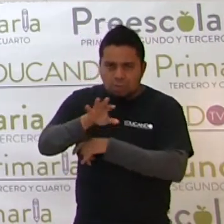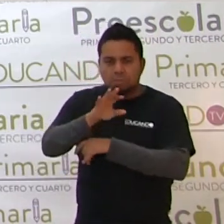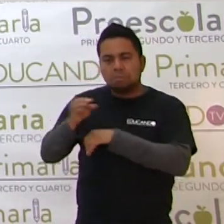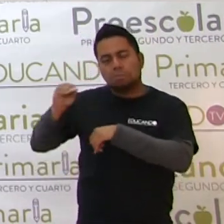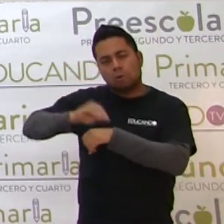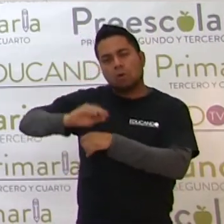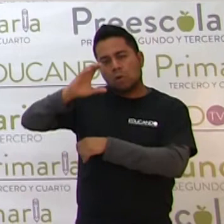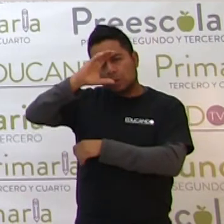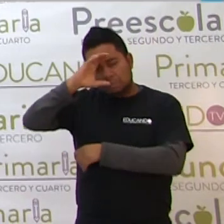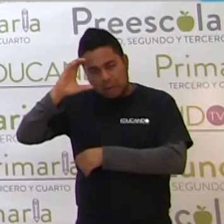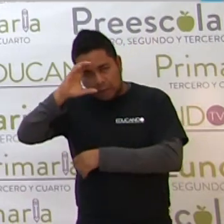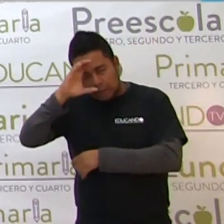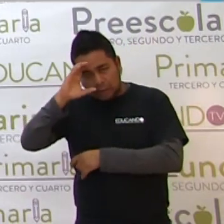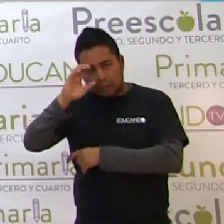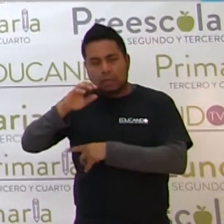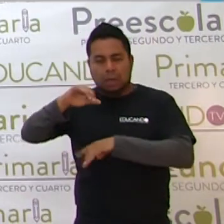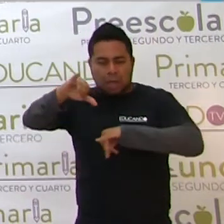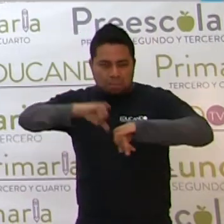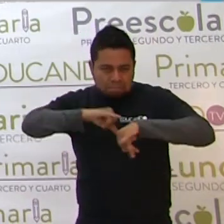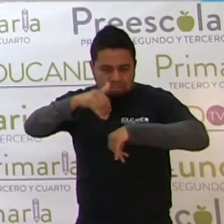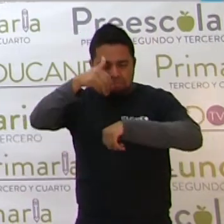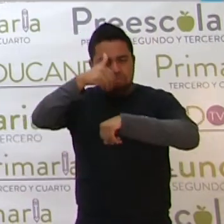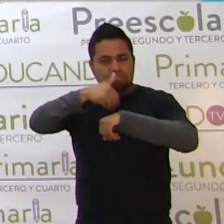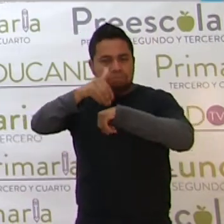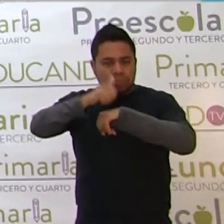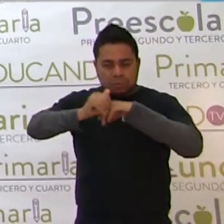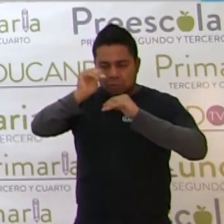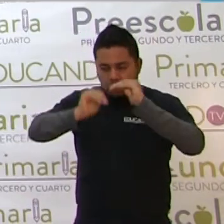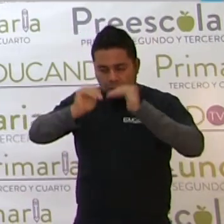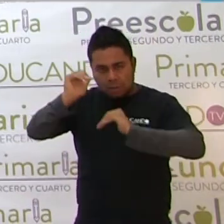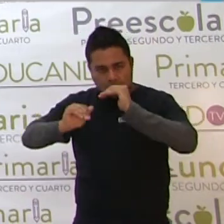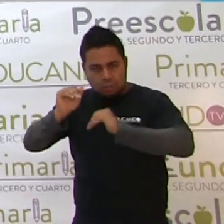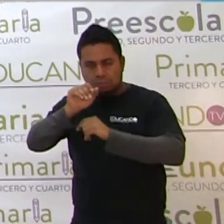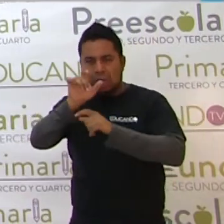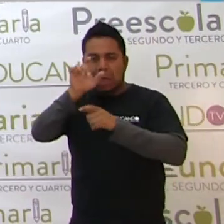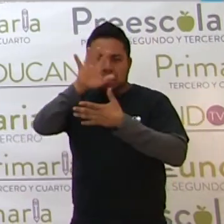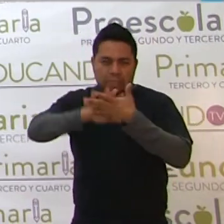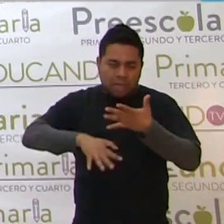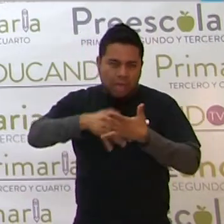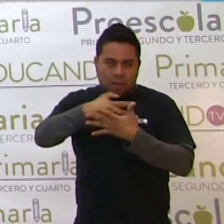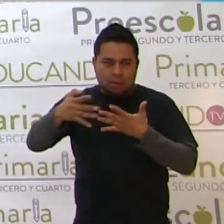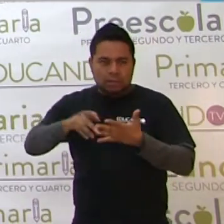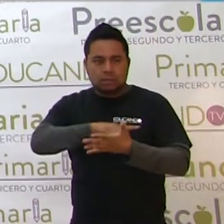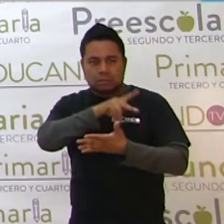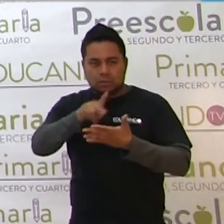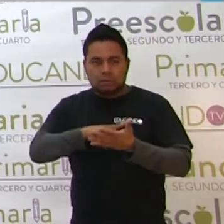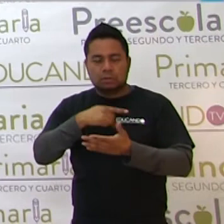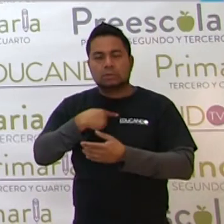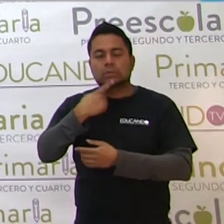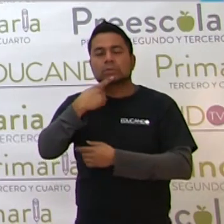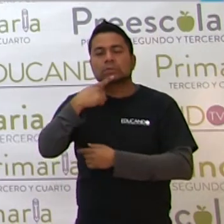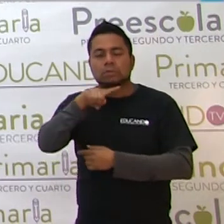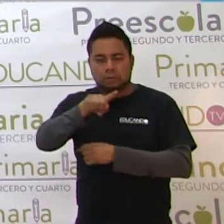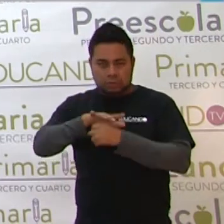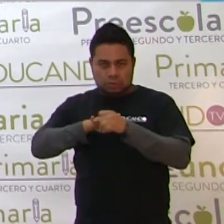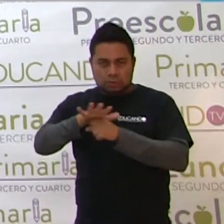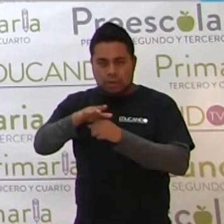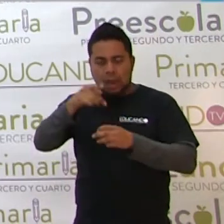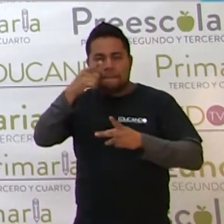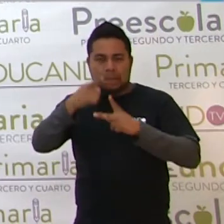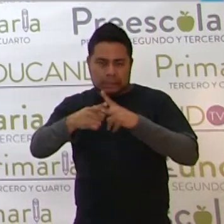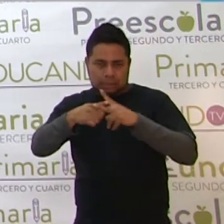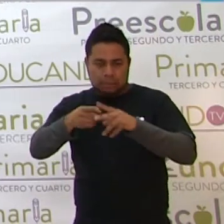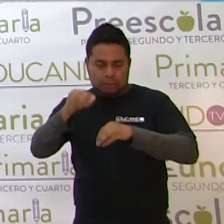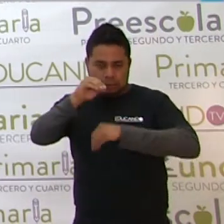imágenes, estadísticas, gráficas, tablas. Ahí estamos nuevamente recalcando o incluyendo las